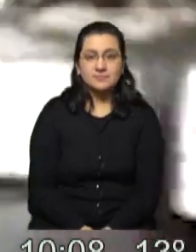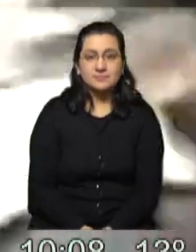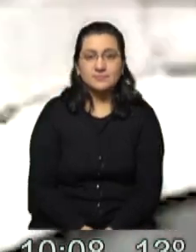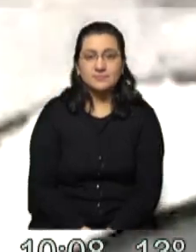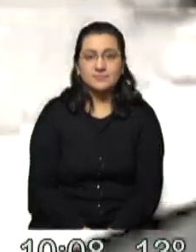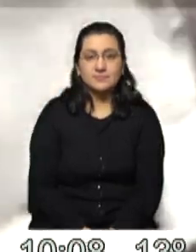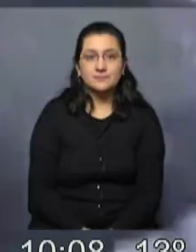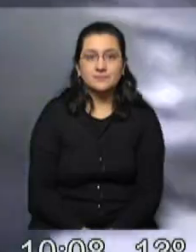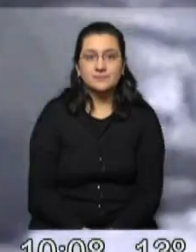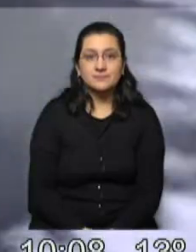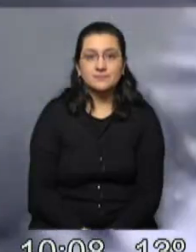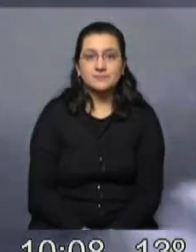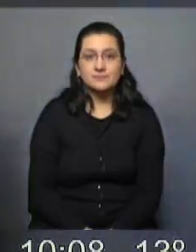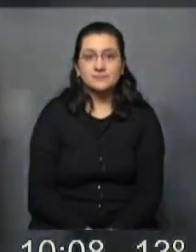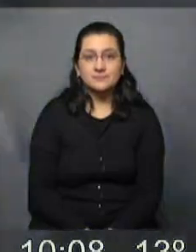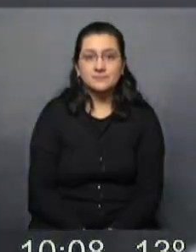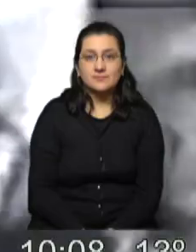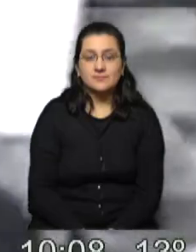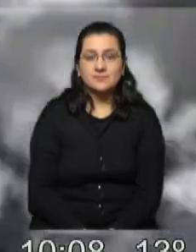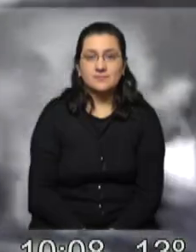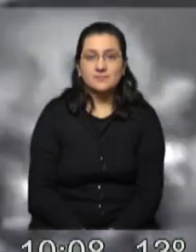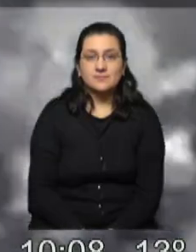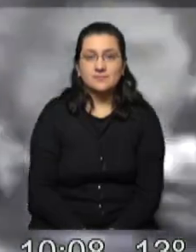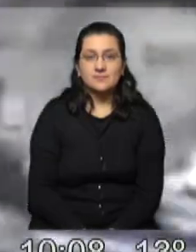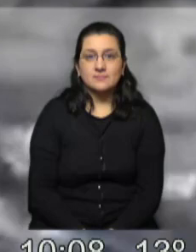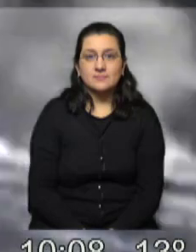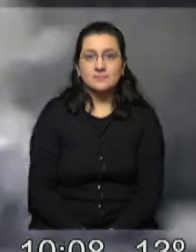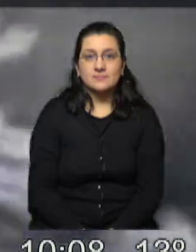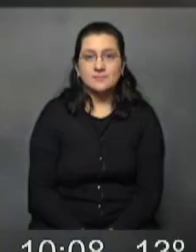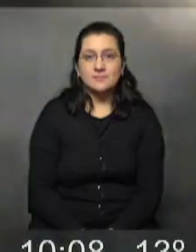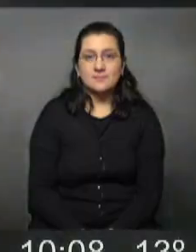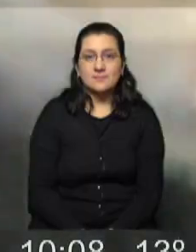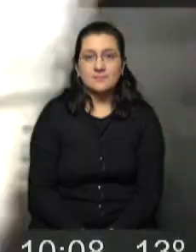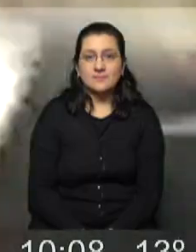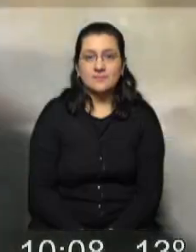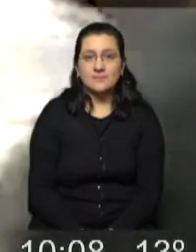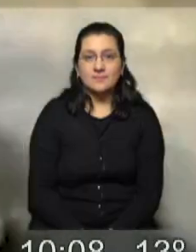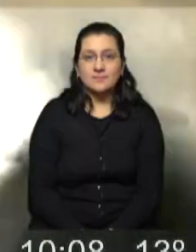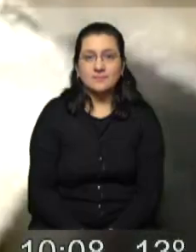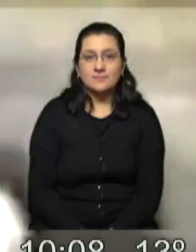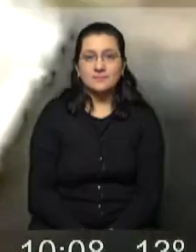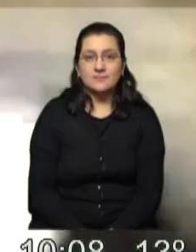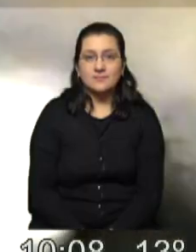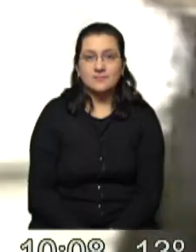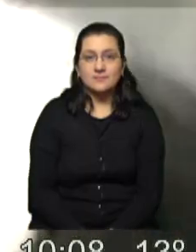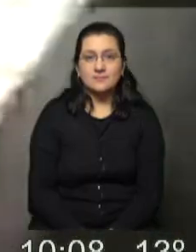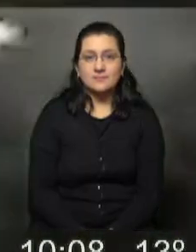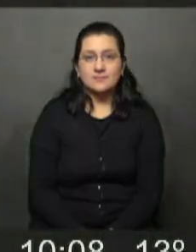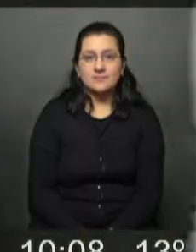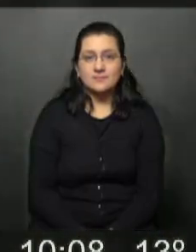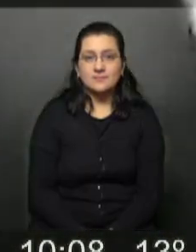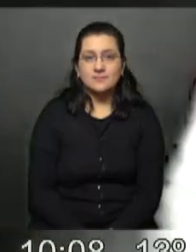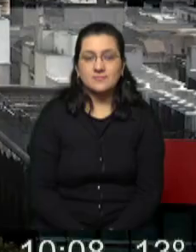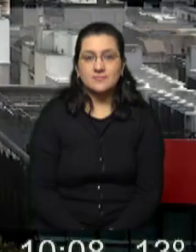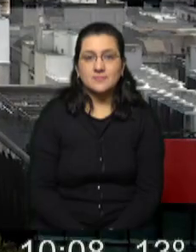ser. Podría ser. Una presentación. Podría ser. Un